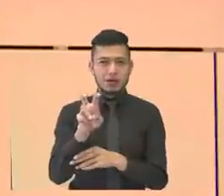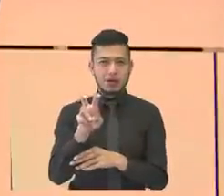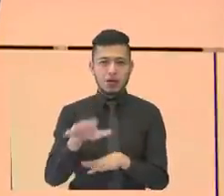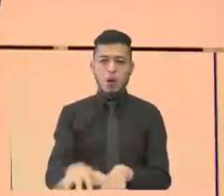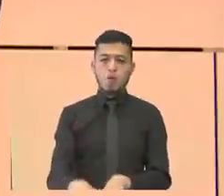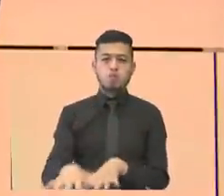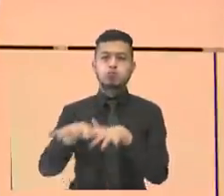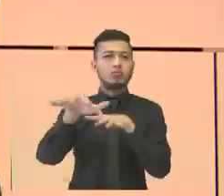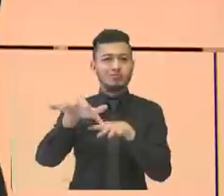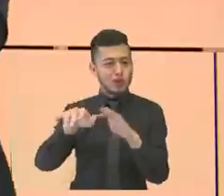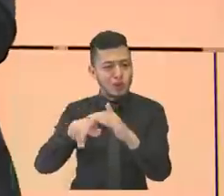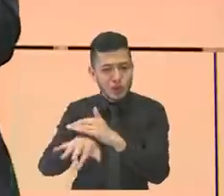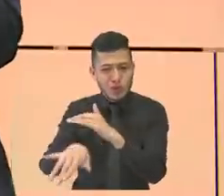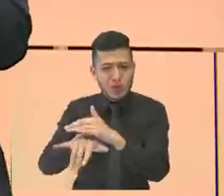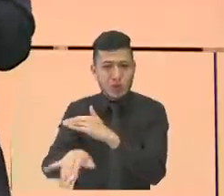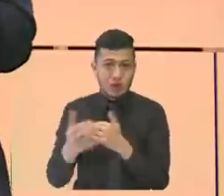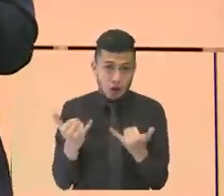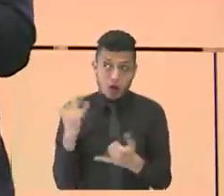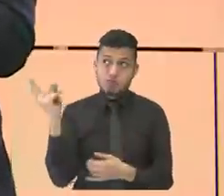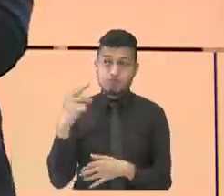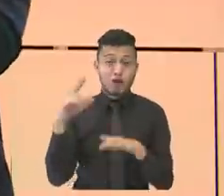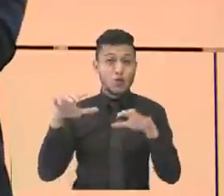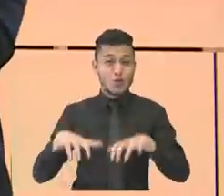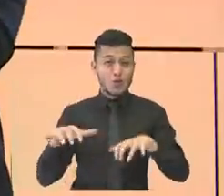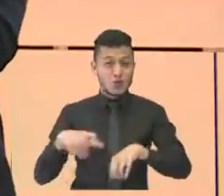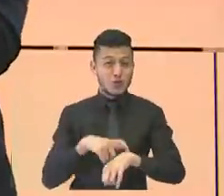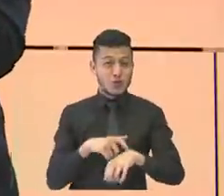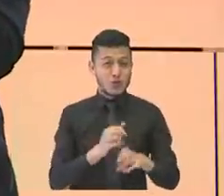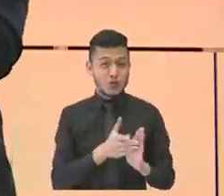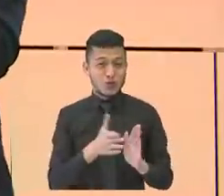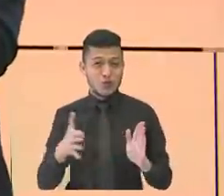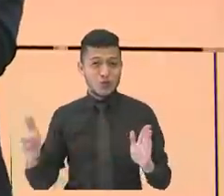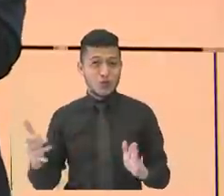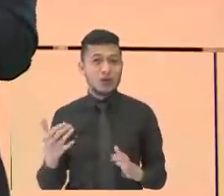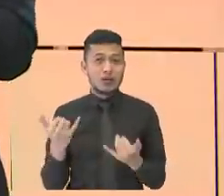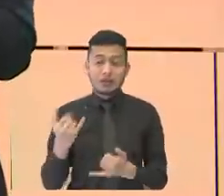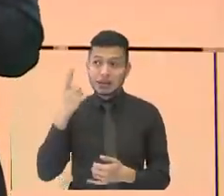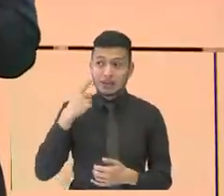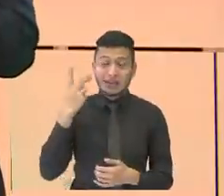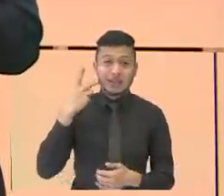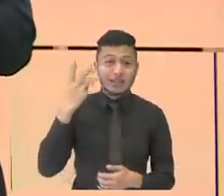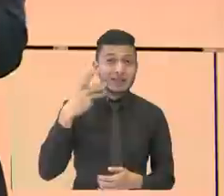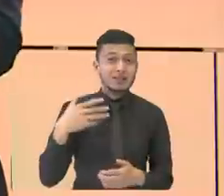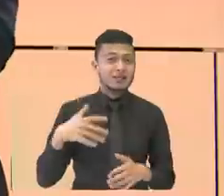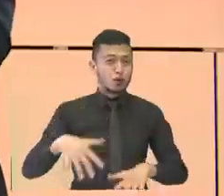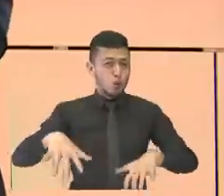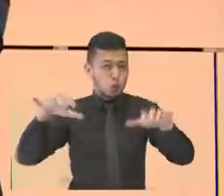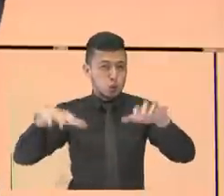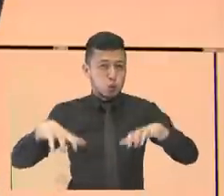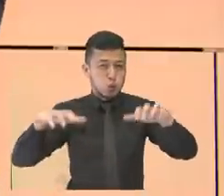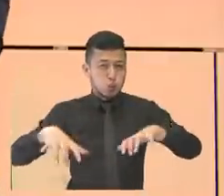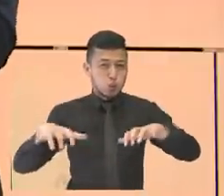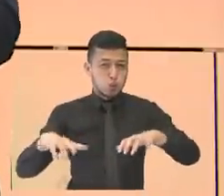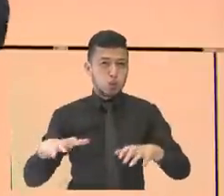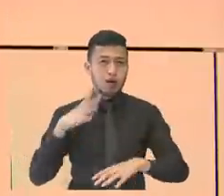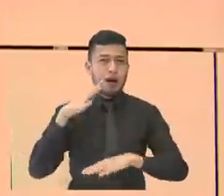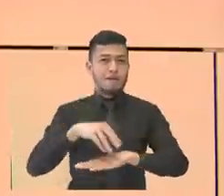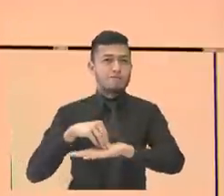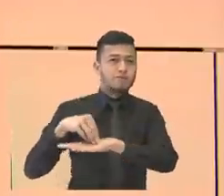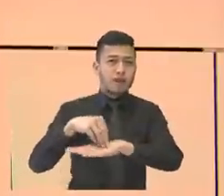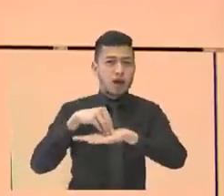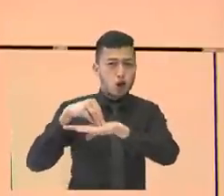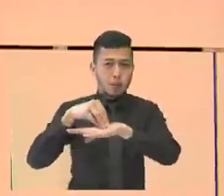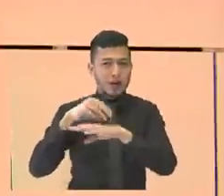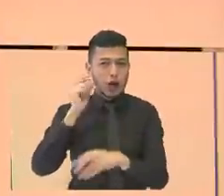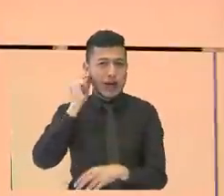inunde. A propósito, ahora que estamos en temporada de lluvias, que el día que tenemos, como estamos teniendo en este momento, fenómeno de la Niña, por ejemplo, o